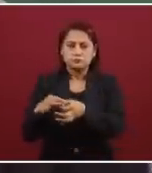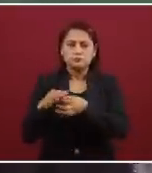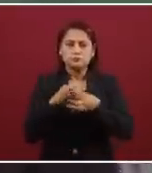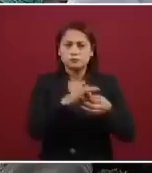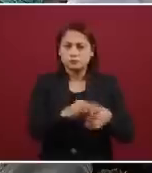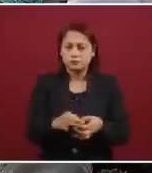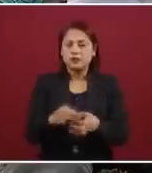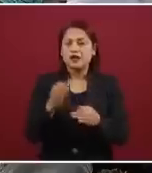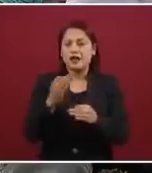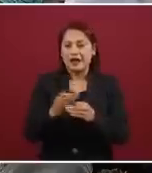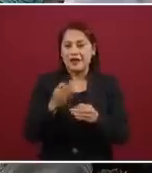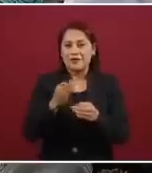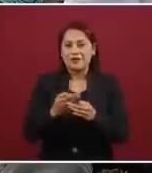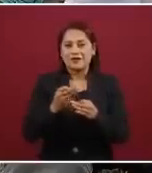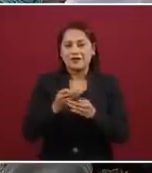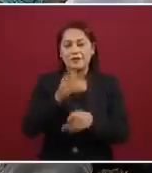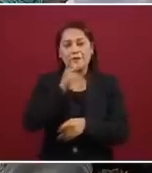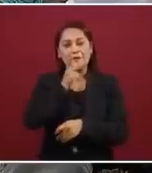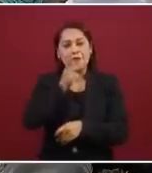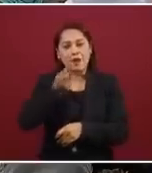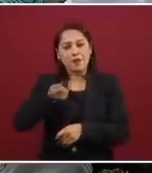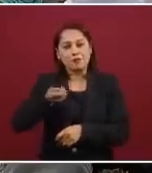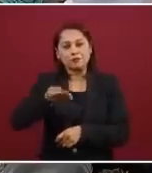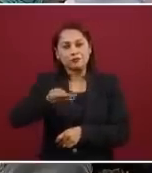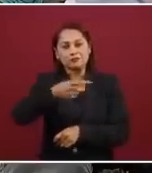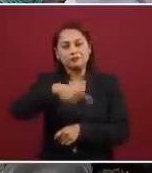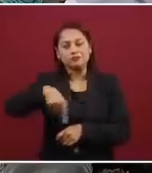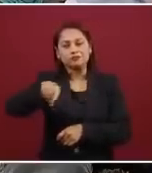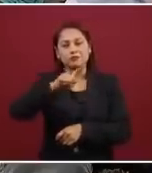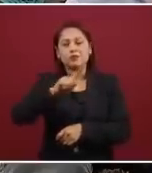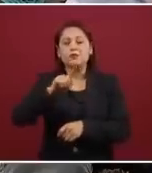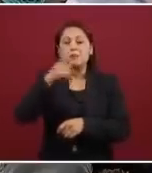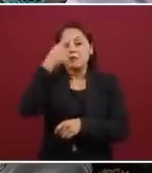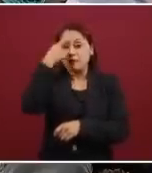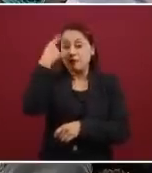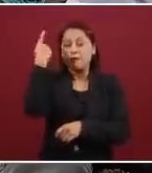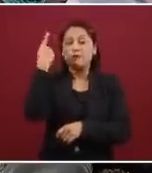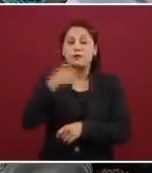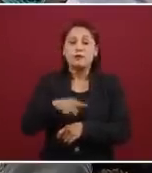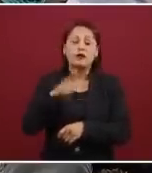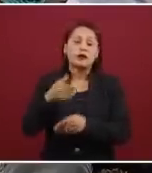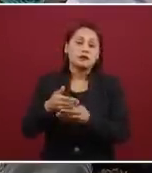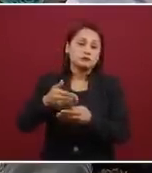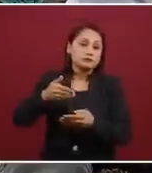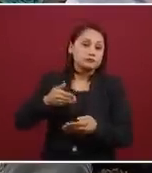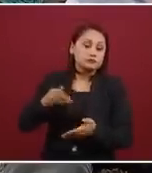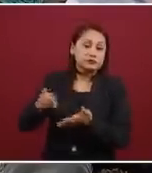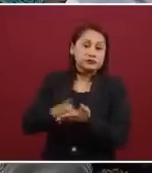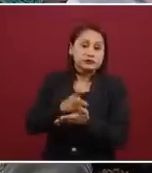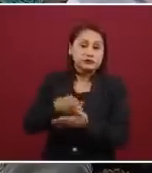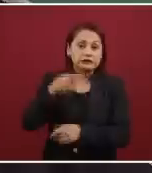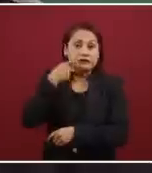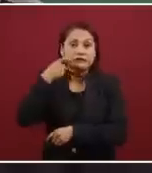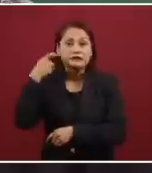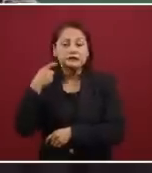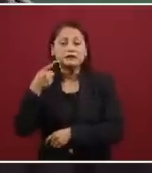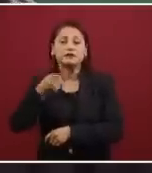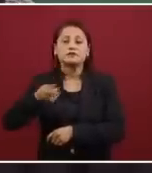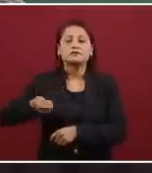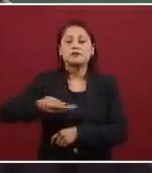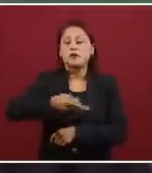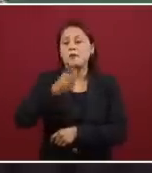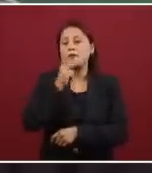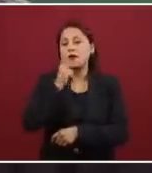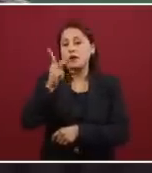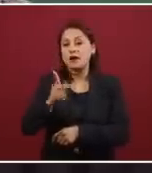de todo este trabajo, de toda esta estrategia de prevención de adicciones es Juntos por la Paz, porque va más allá solamente de atender y